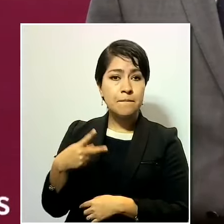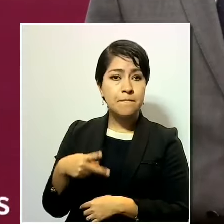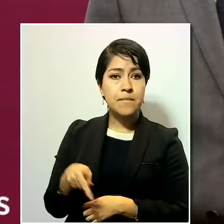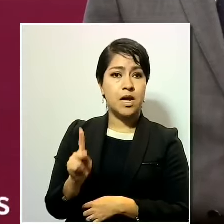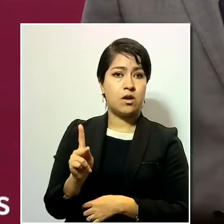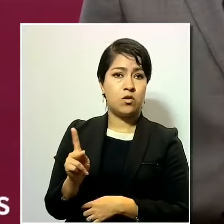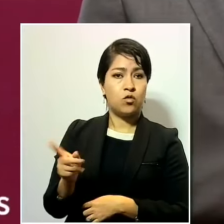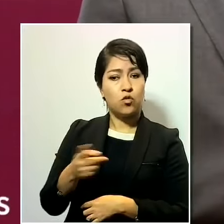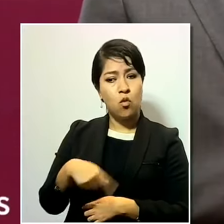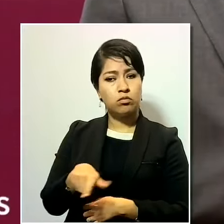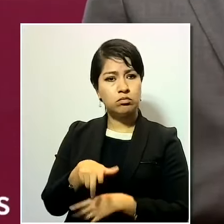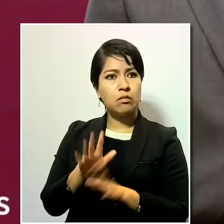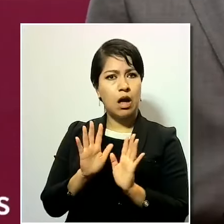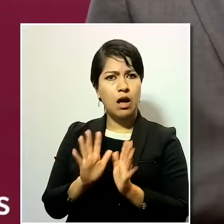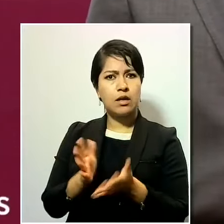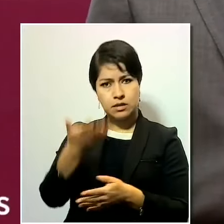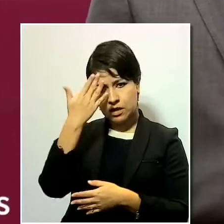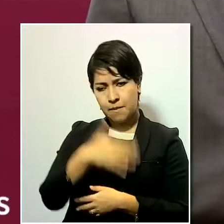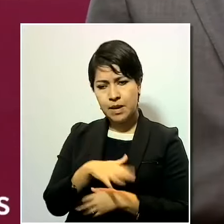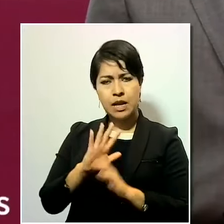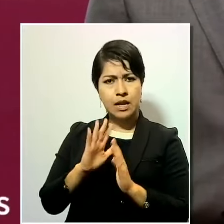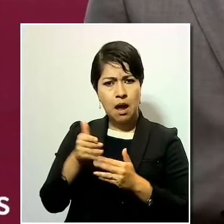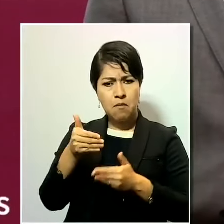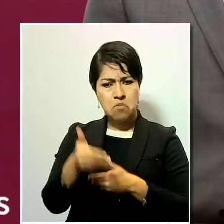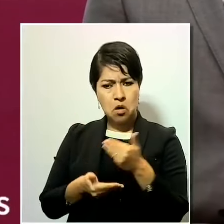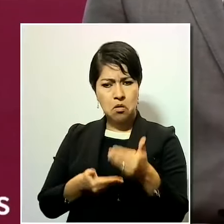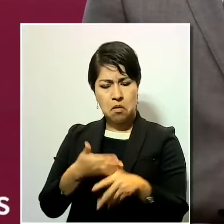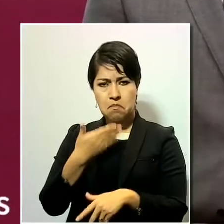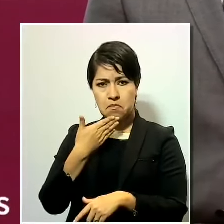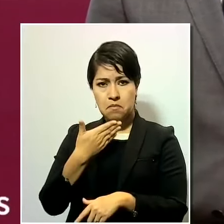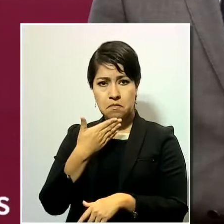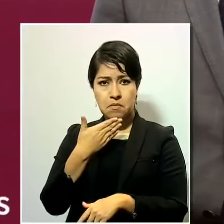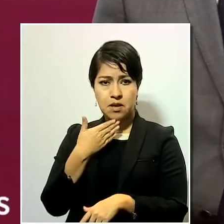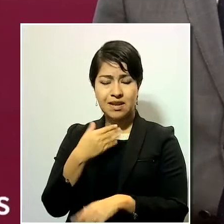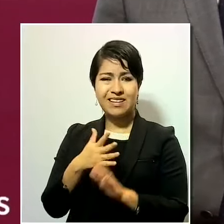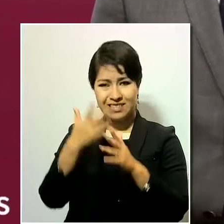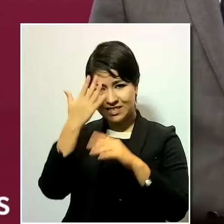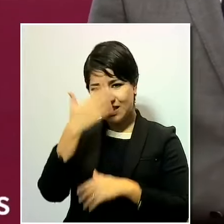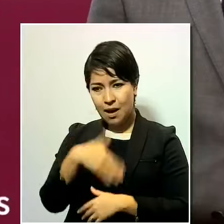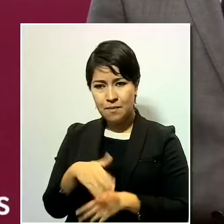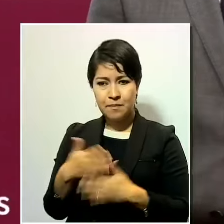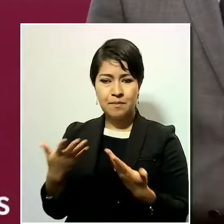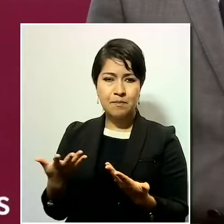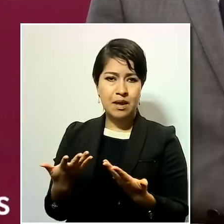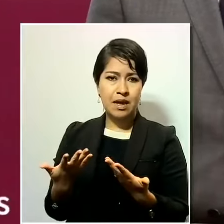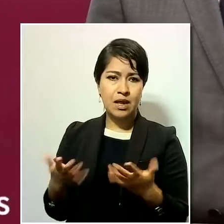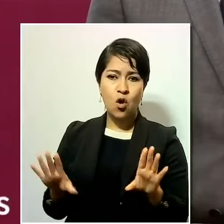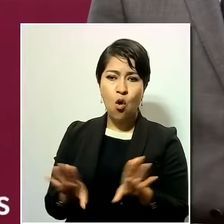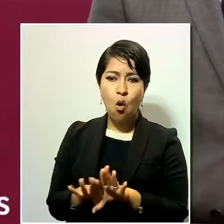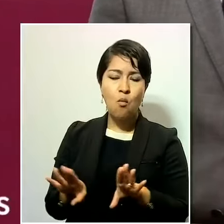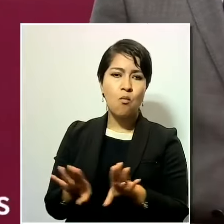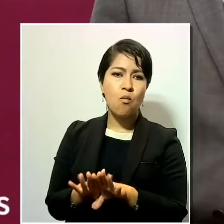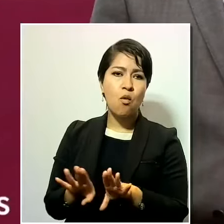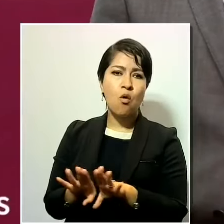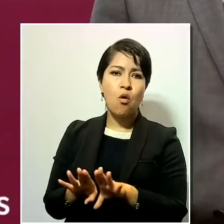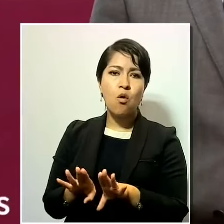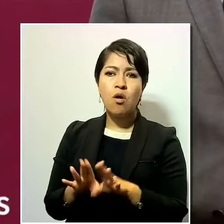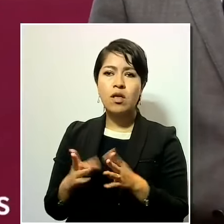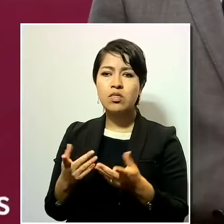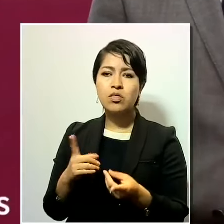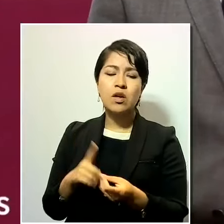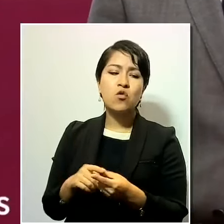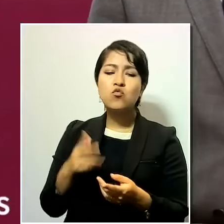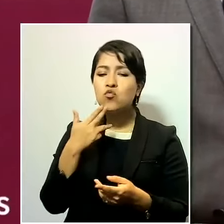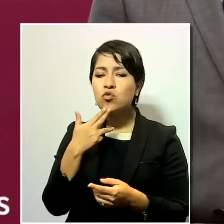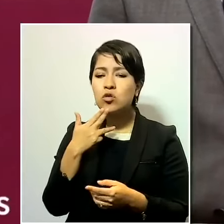ya muy avanzados se tiene ubicadas perfectamente el vehículo el número de personas y se